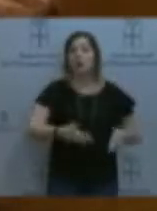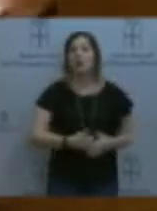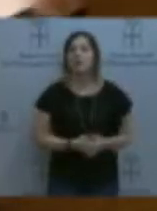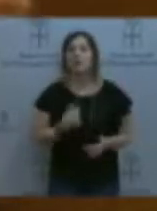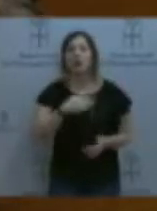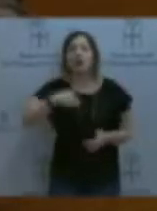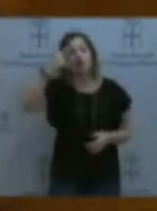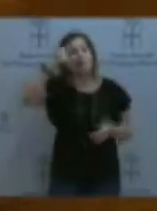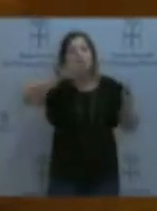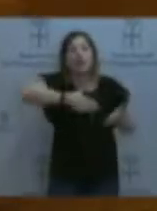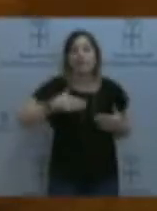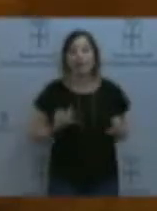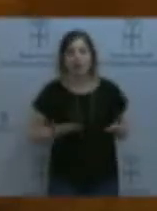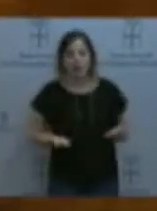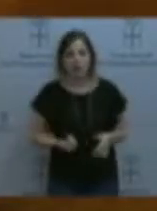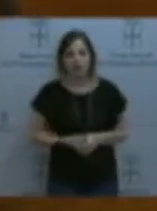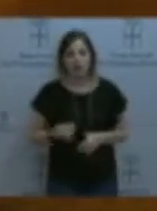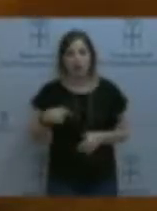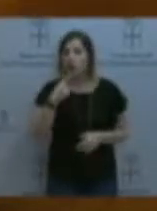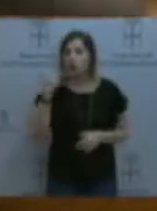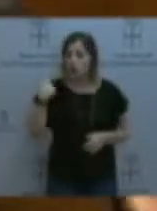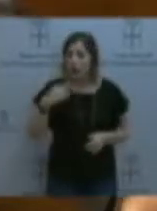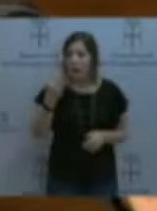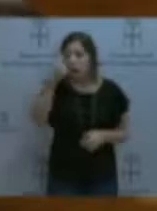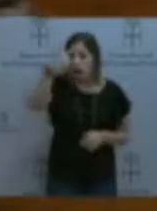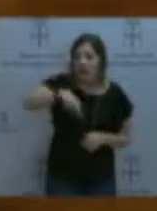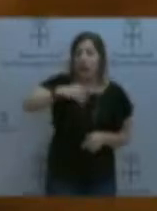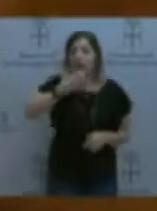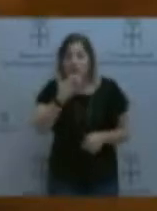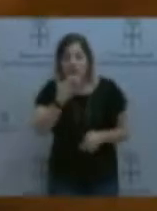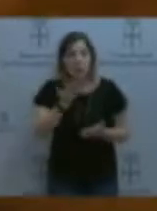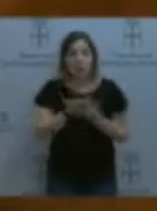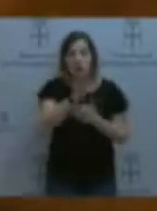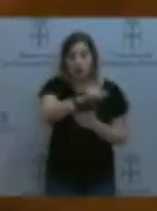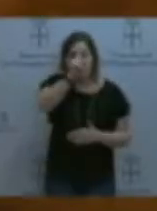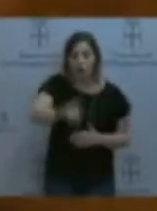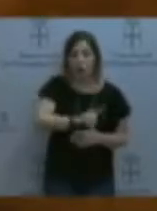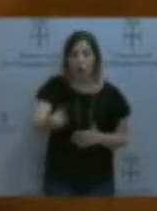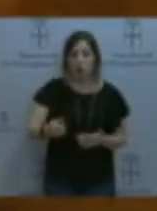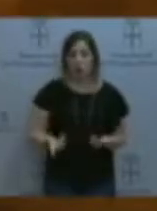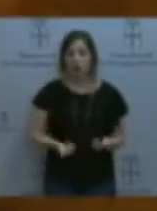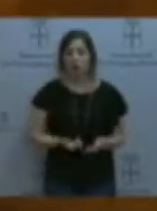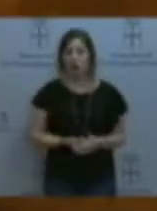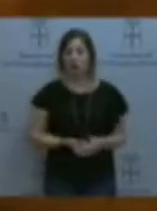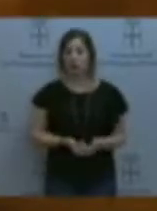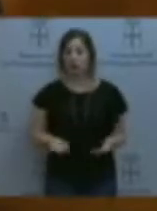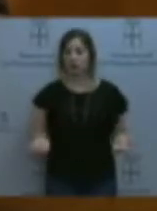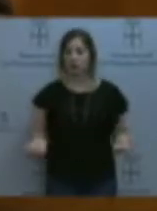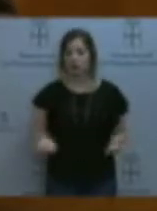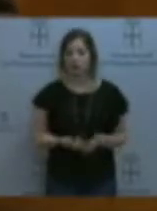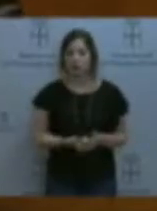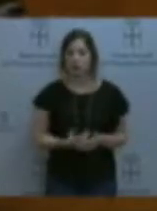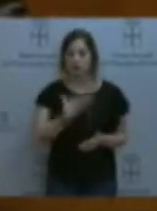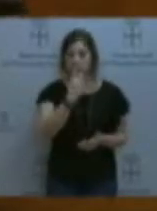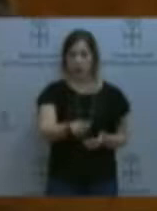que tenía que saber si quería que se lo mostrara o que se lo demostrara. Y bueno, pues entiéndame, podía habérmelo pedido